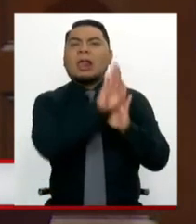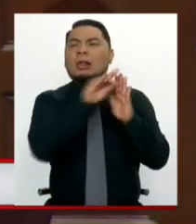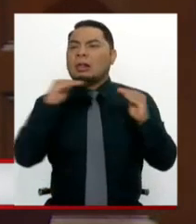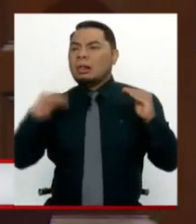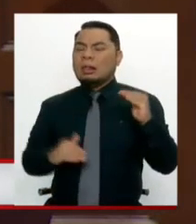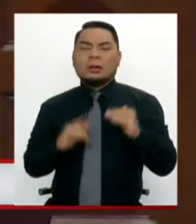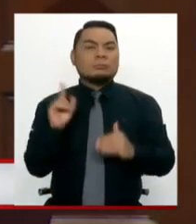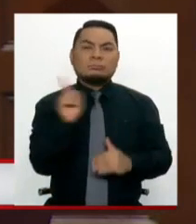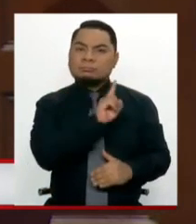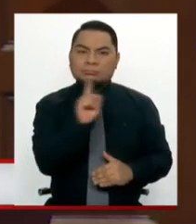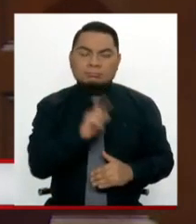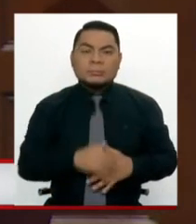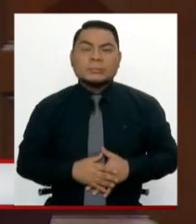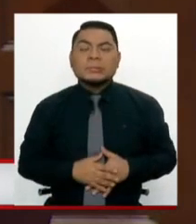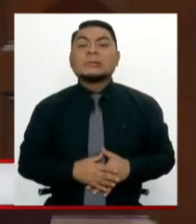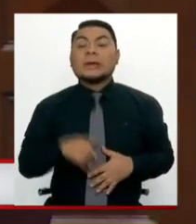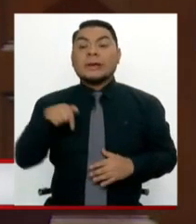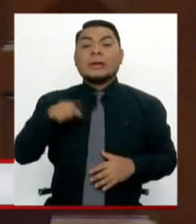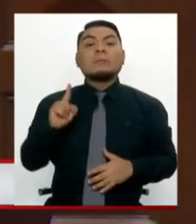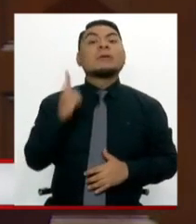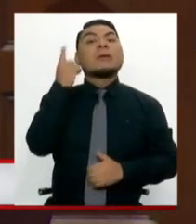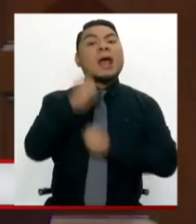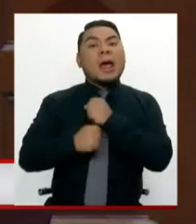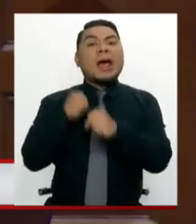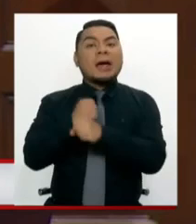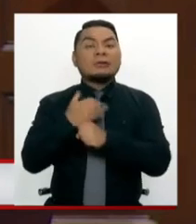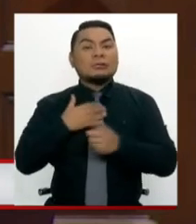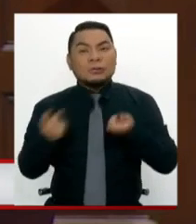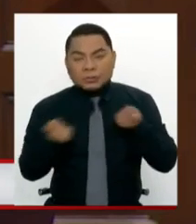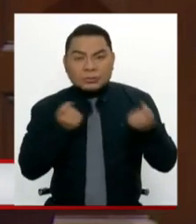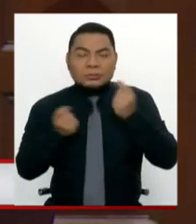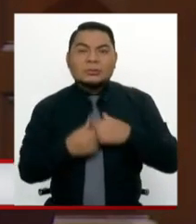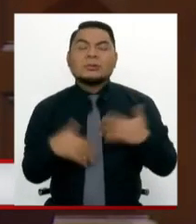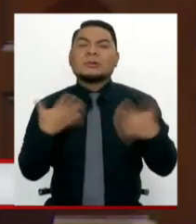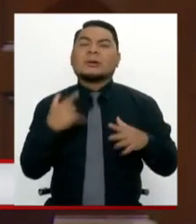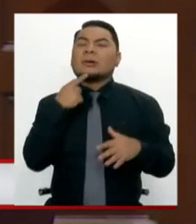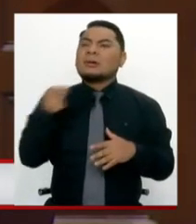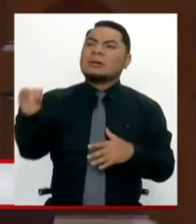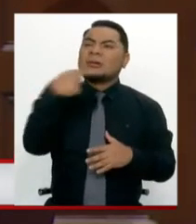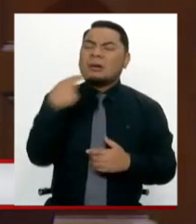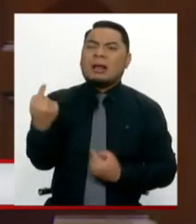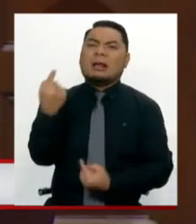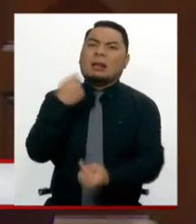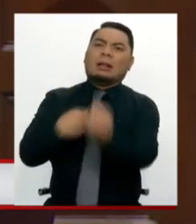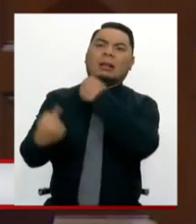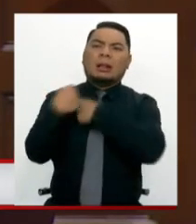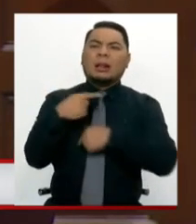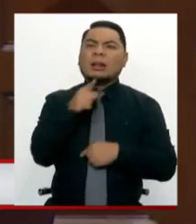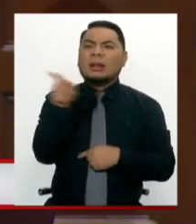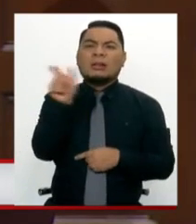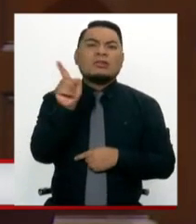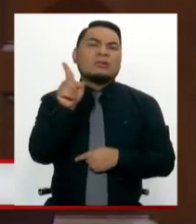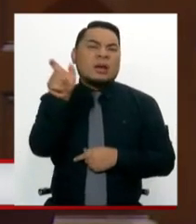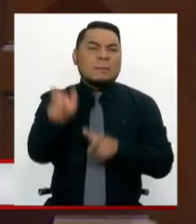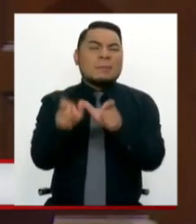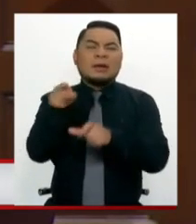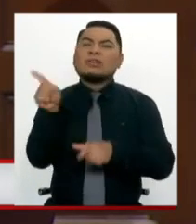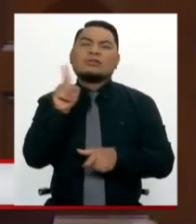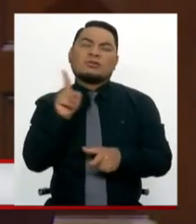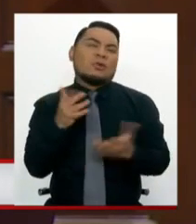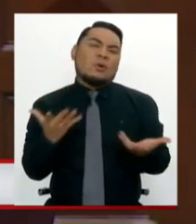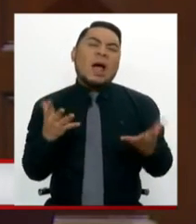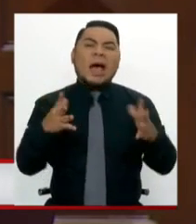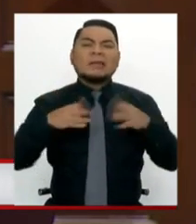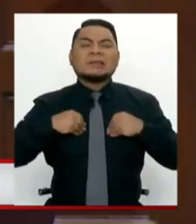principio. Este primer año he recibido una bofetada en una mejilla de aquellos que no aceptaron perder